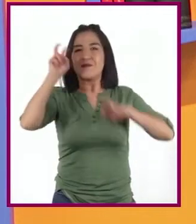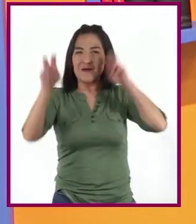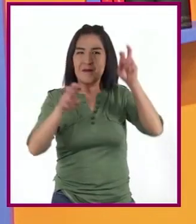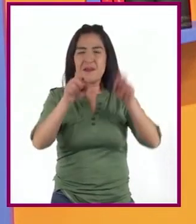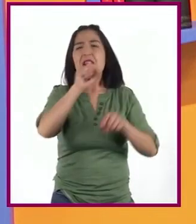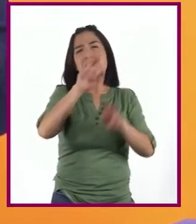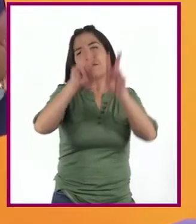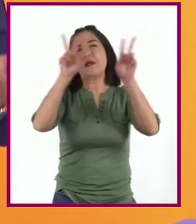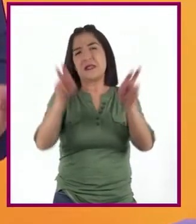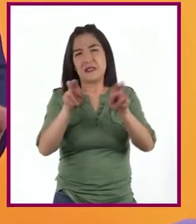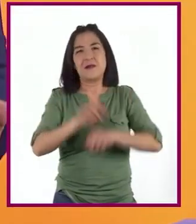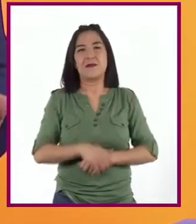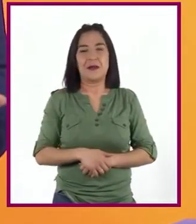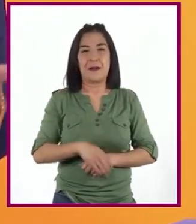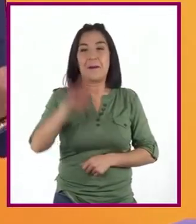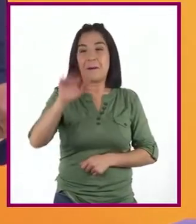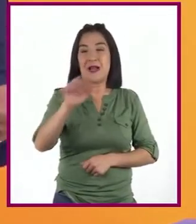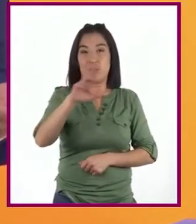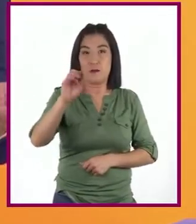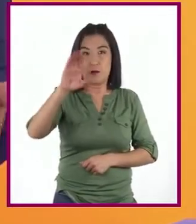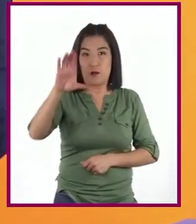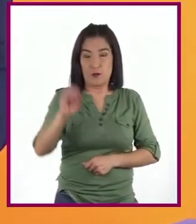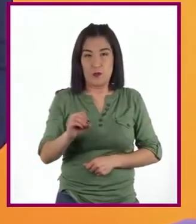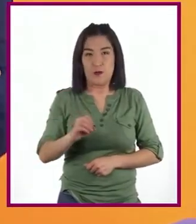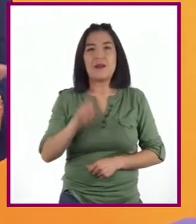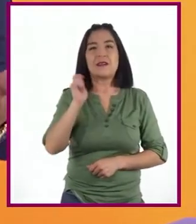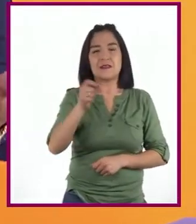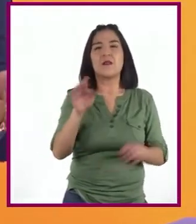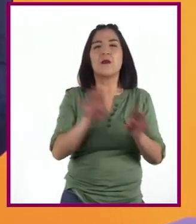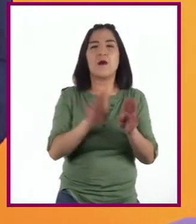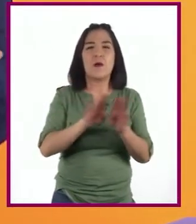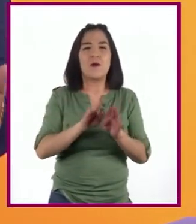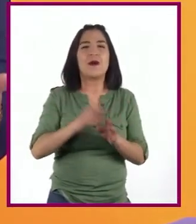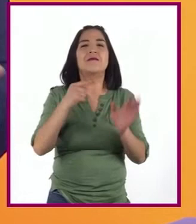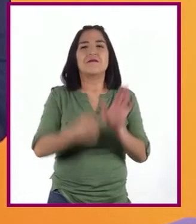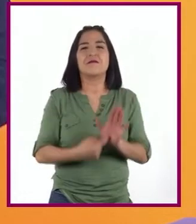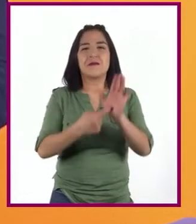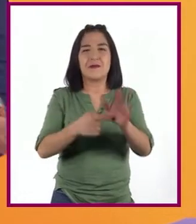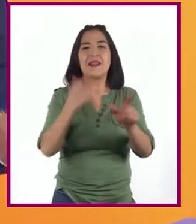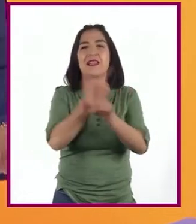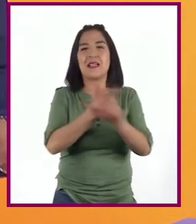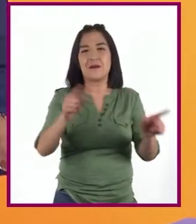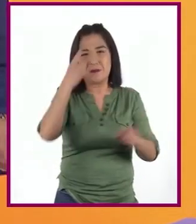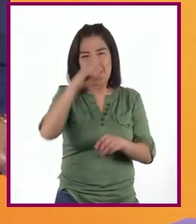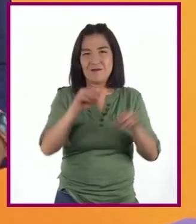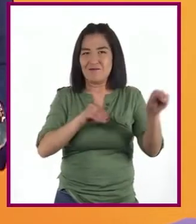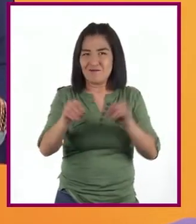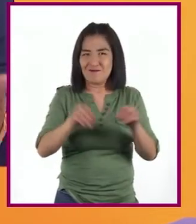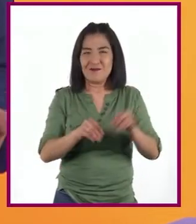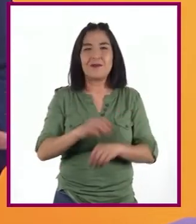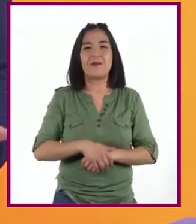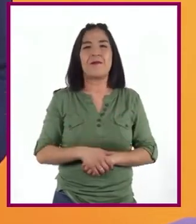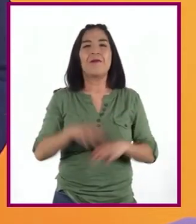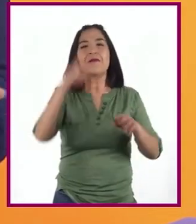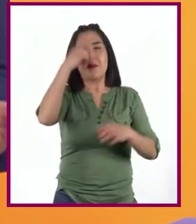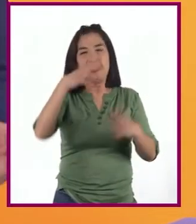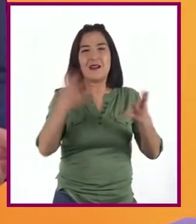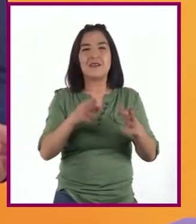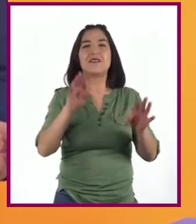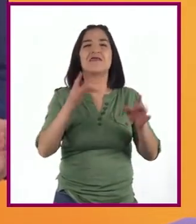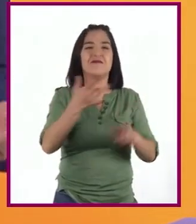tema. El barroco, por su parte, representaba la libertad compositiva, la liberación de